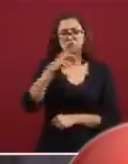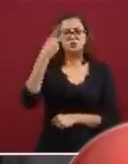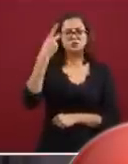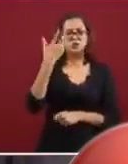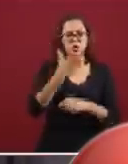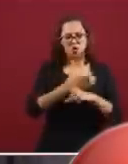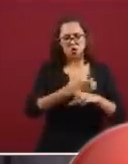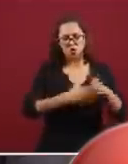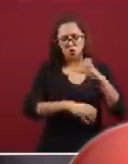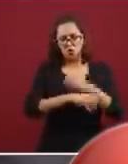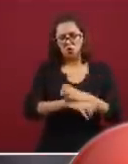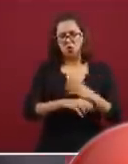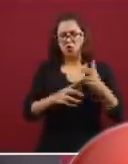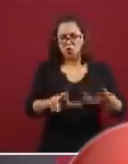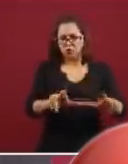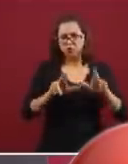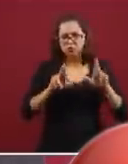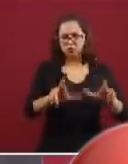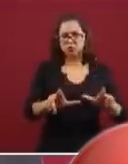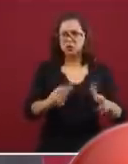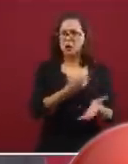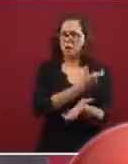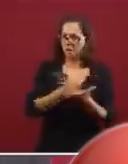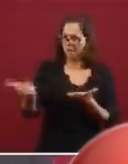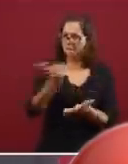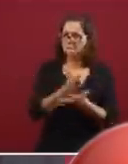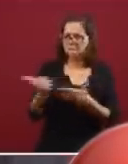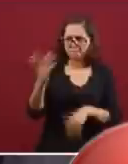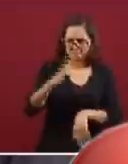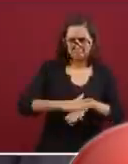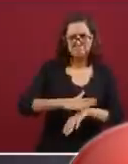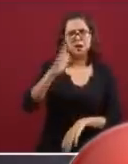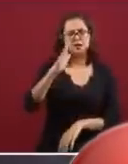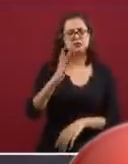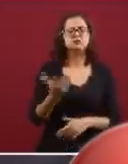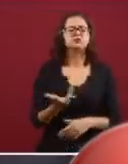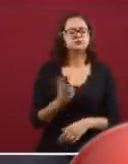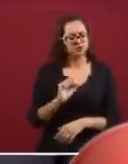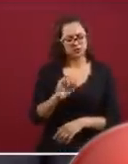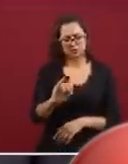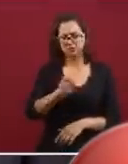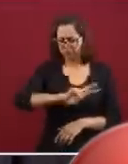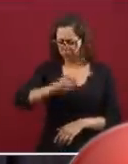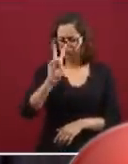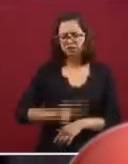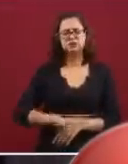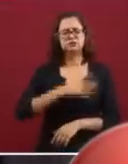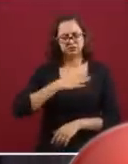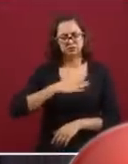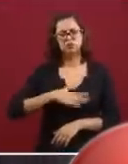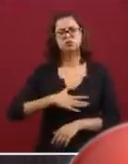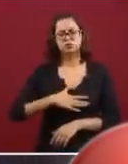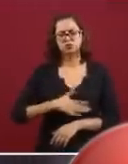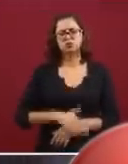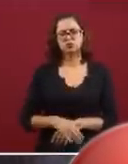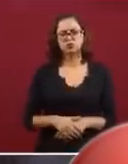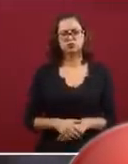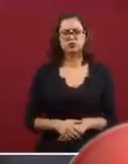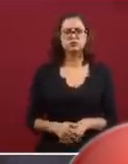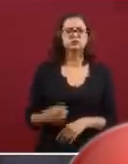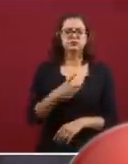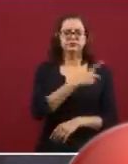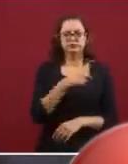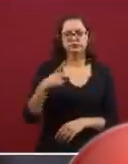contribuya más, y sí es un asunto de justicia, y eso se debe